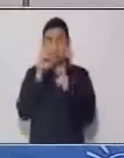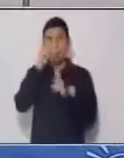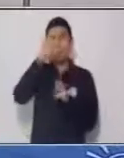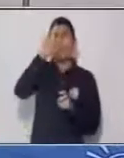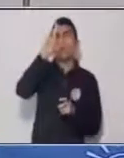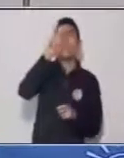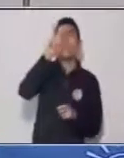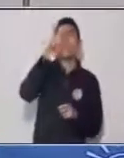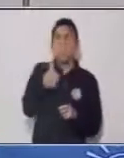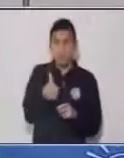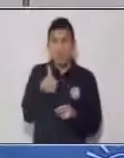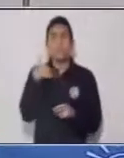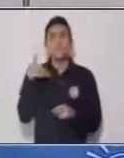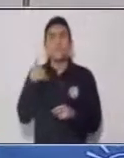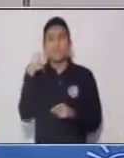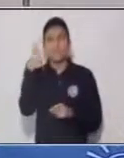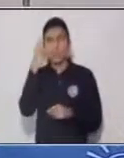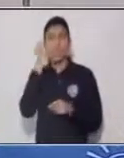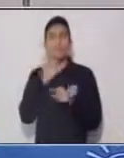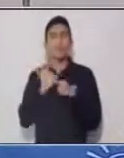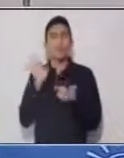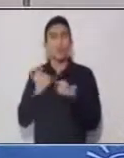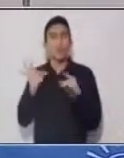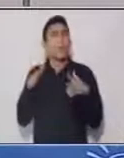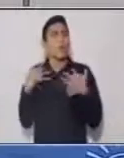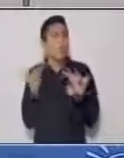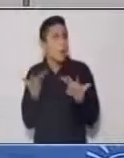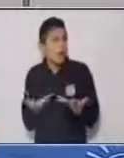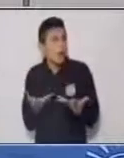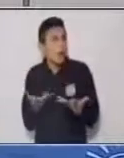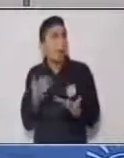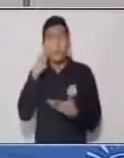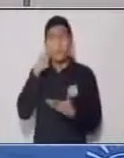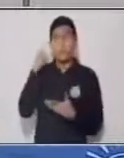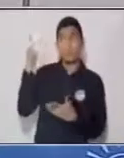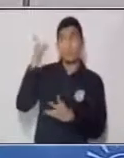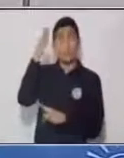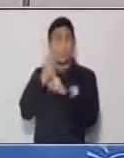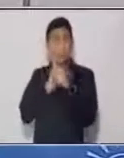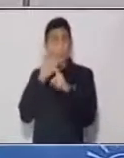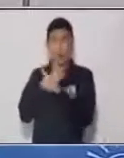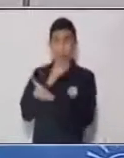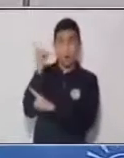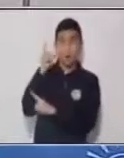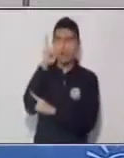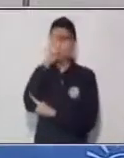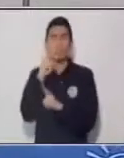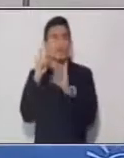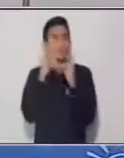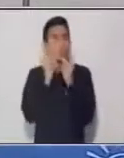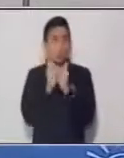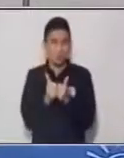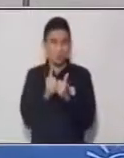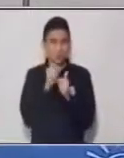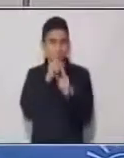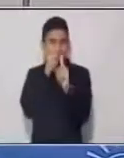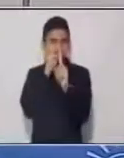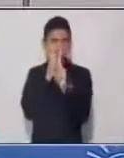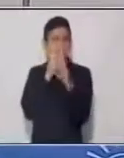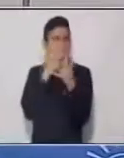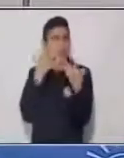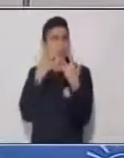curva que forma una función? Este problema no tuvo solución